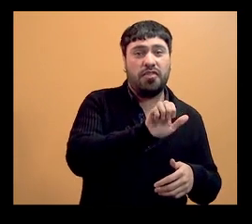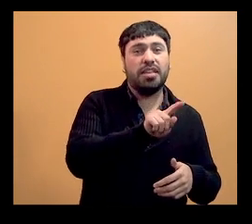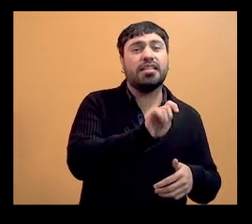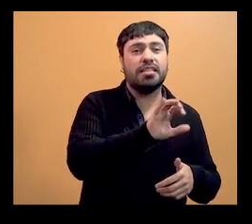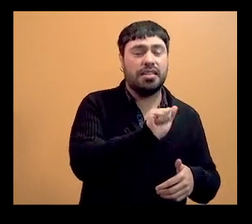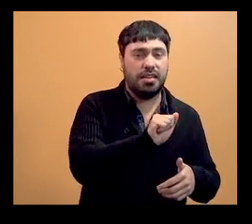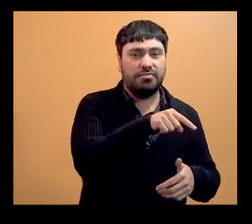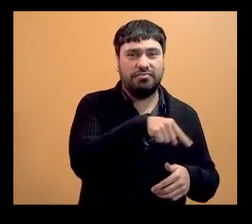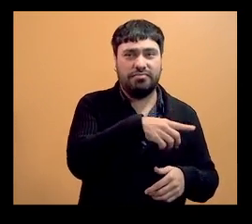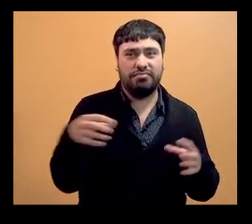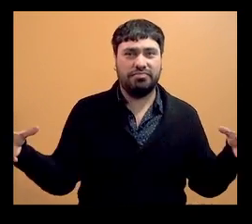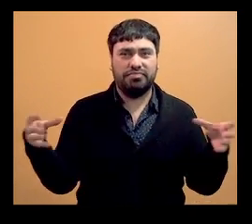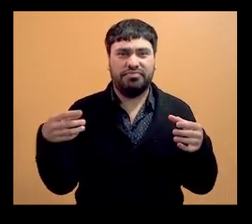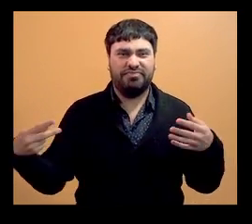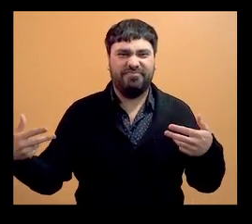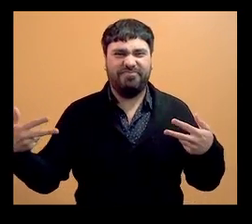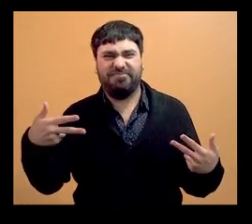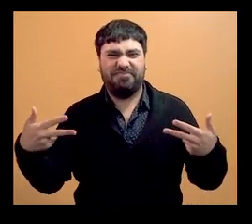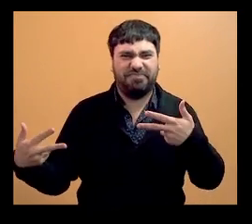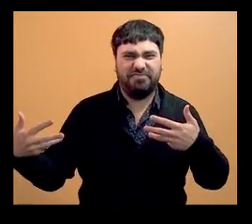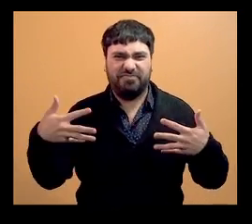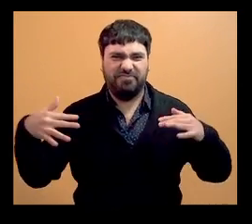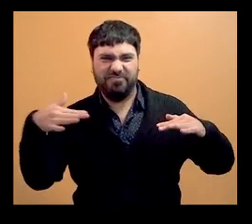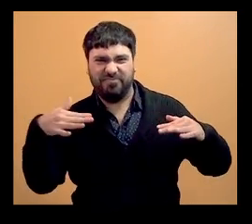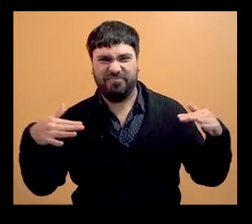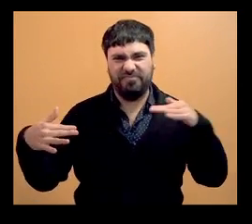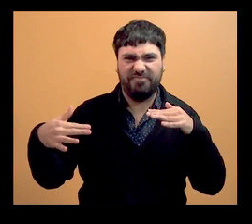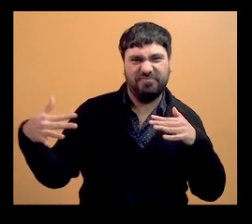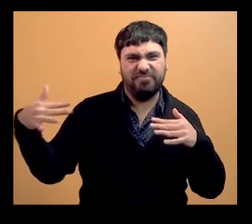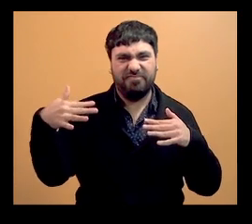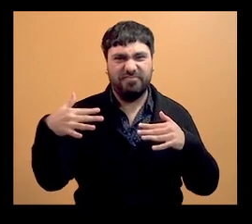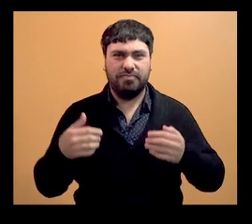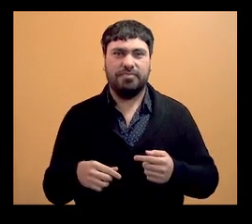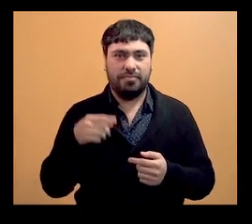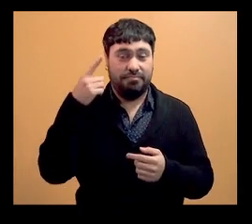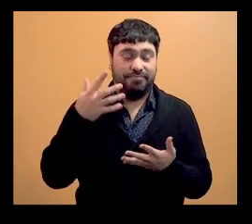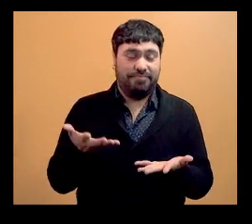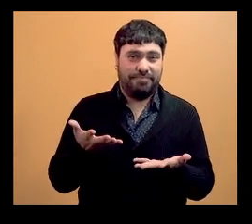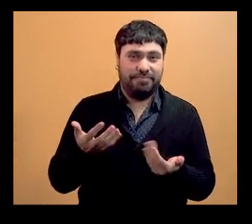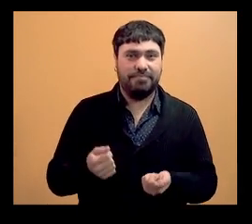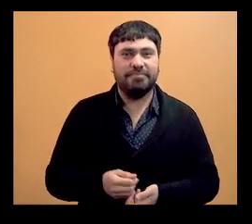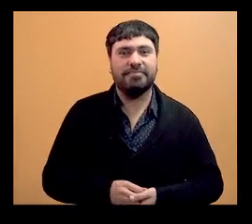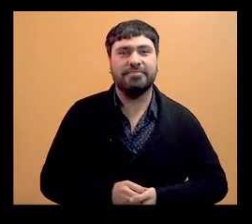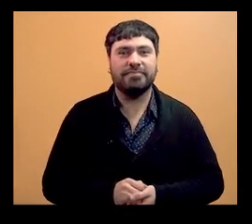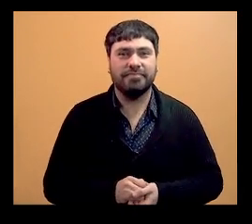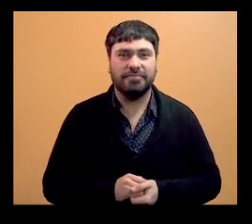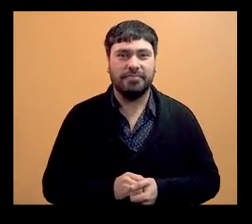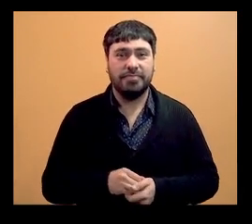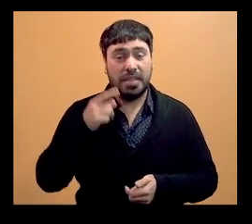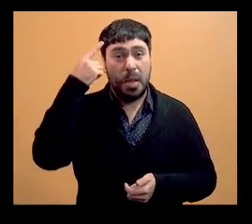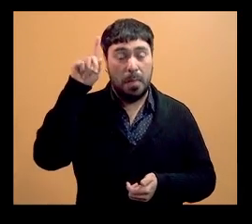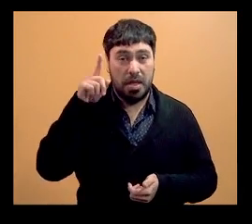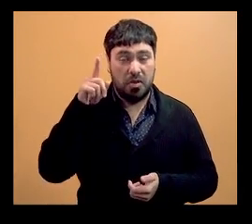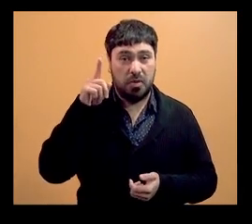este desafío. Tenían sus propios agendas, como se le puede decir, pero sin embargo, es indudable que los beneficios que ha